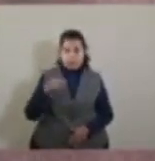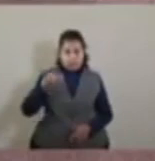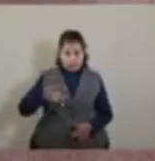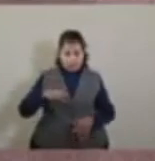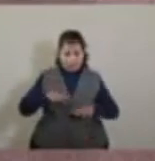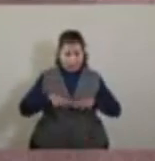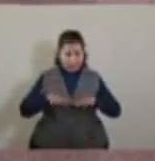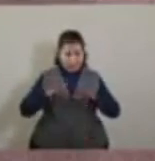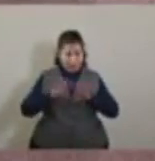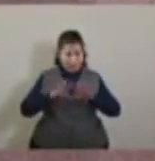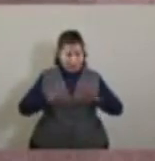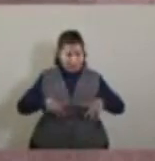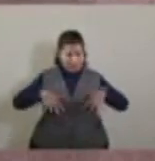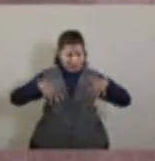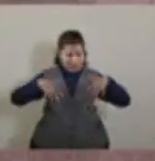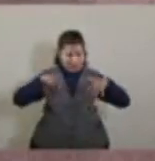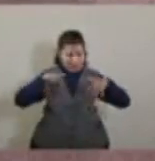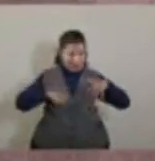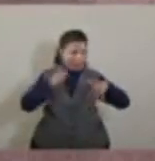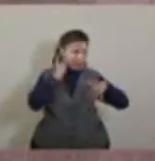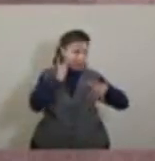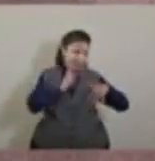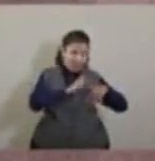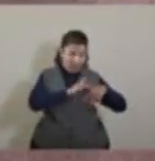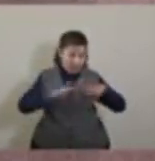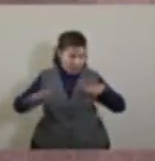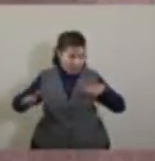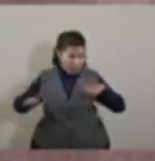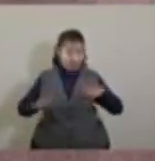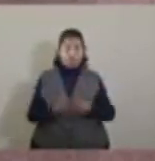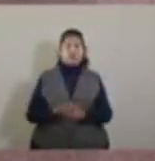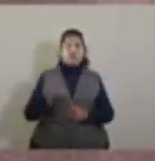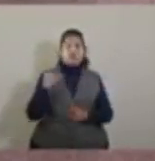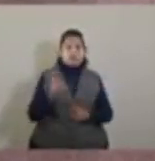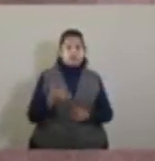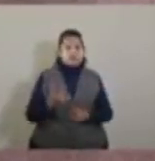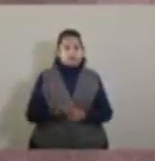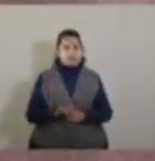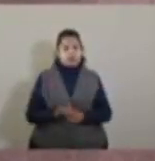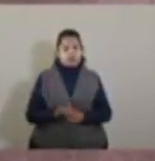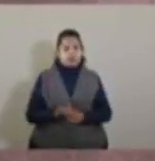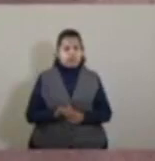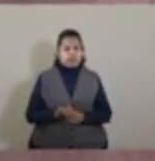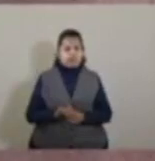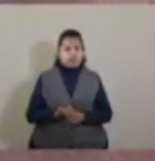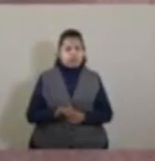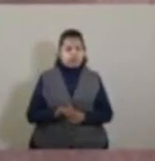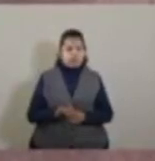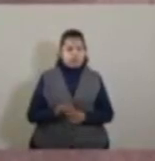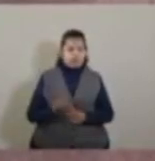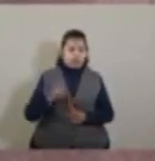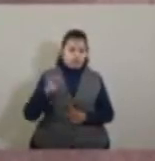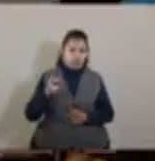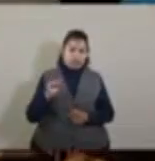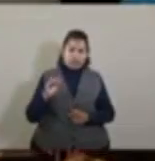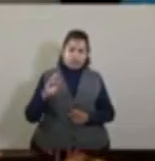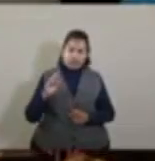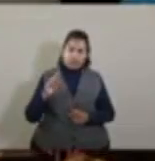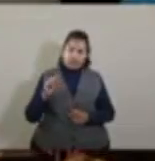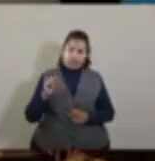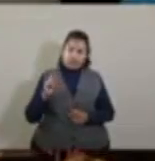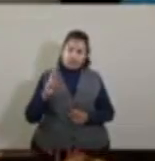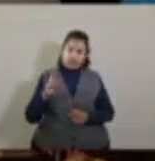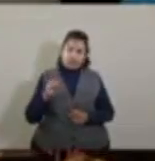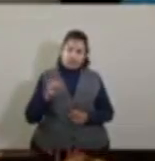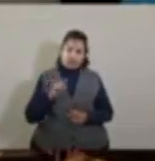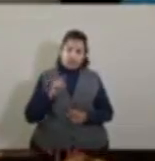del 6 de junio de 2021, David Monreal, abanderado por la coalición Juntos Haremos Historia, integrado por el Movimiento de